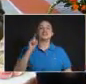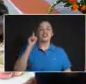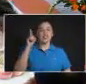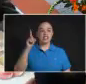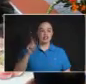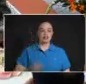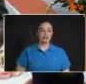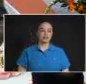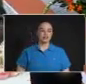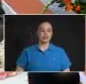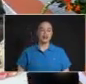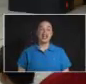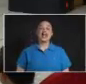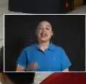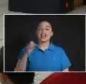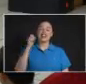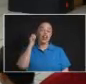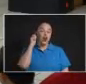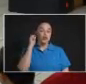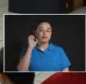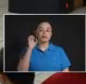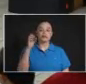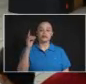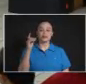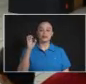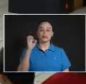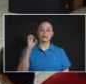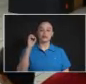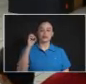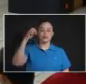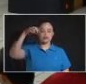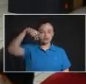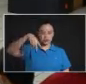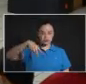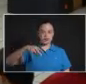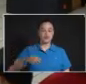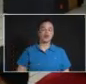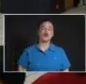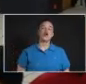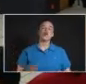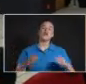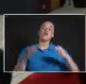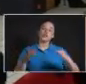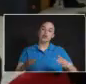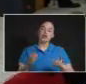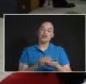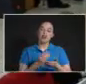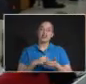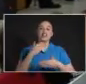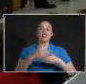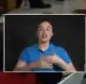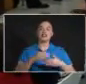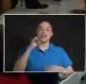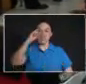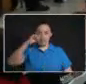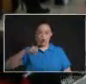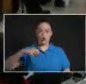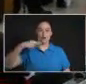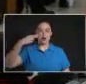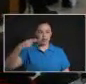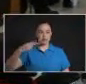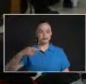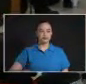Gedeón al ángel de Jehová. Le está diciendo: espérame un momento, voy a traer la ofrenda. Pero este hombre lo que quería realmente era